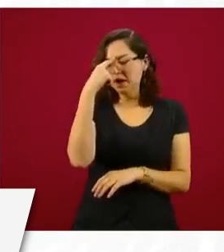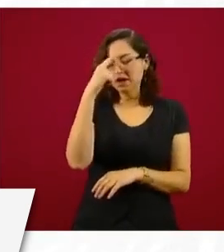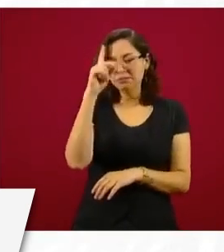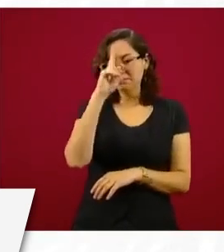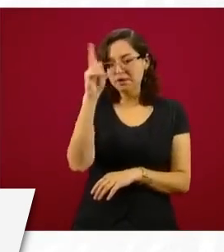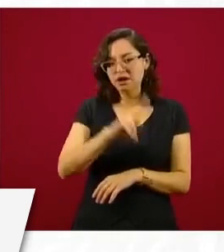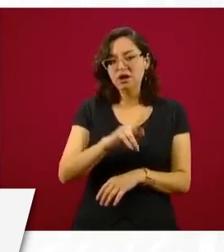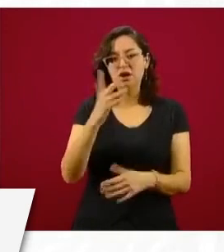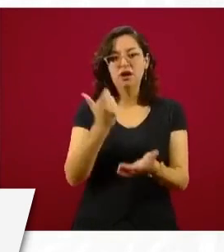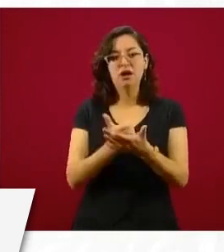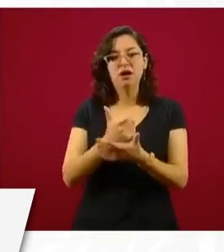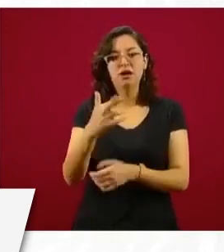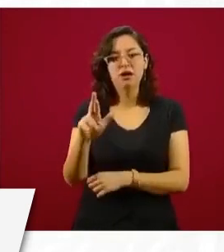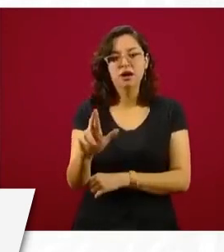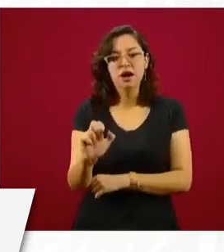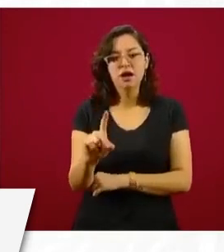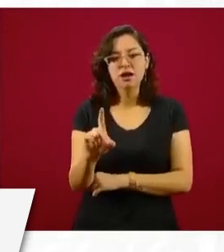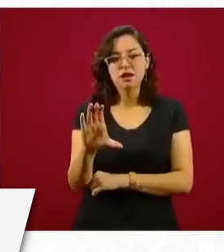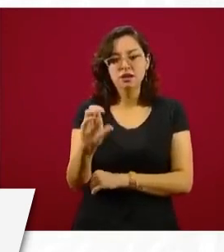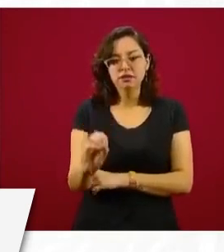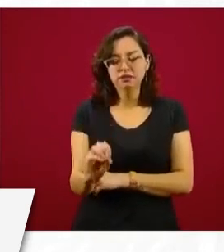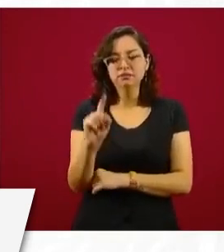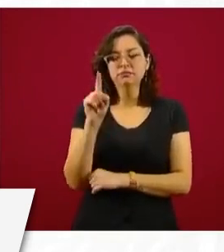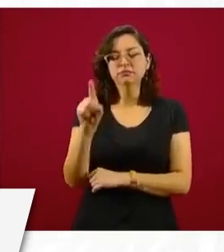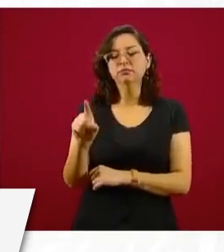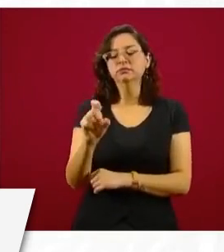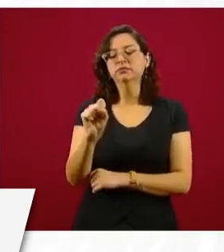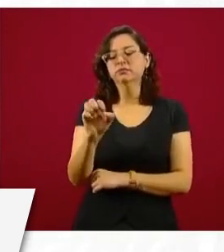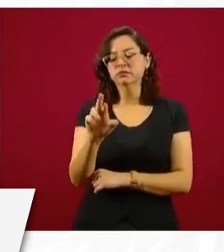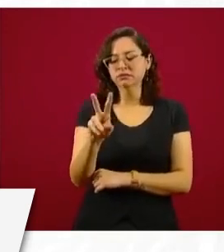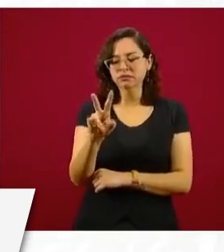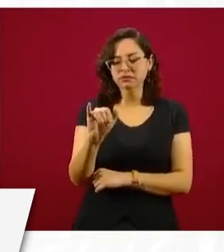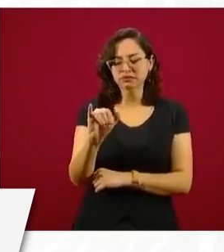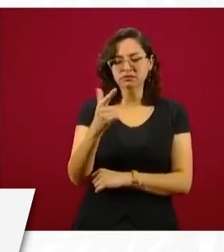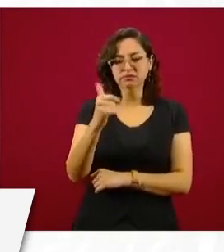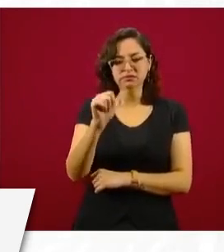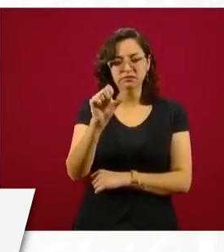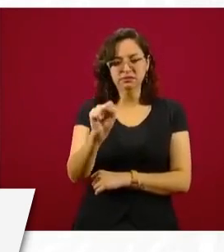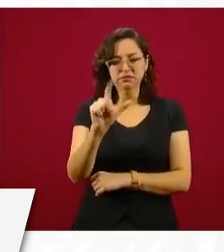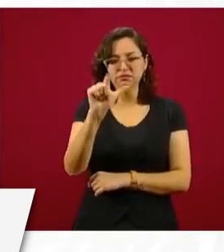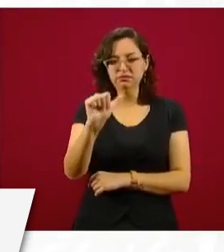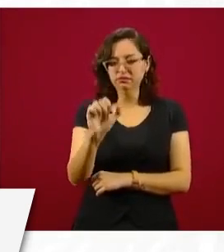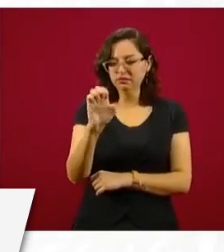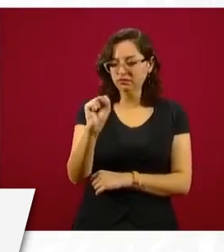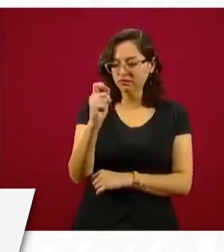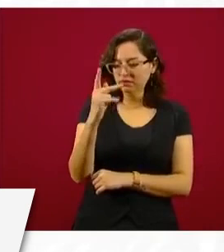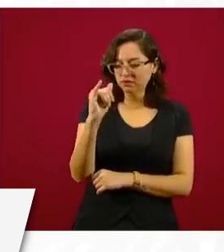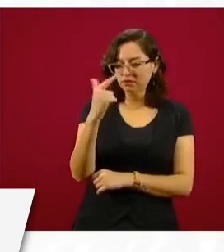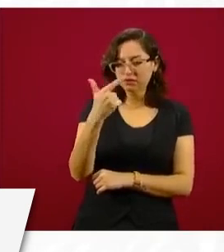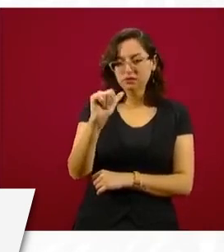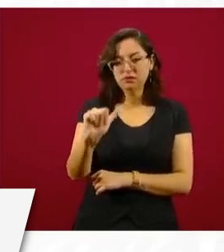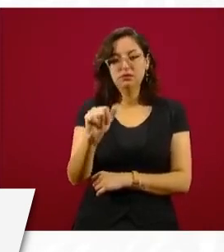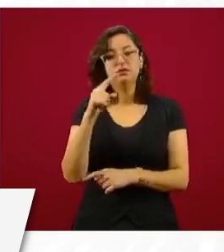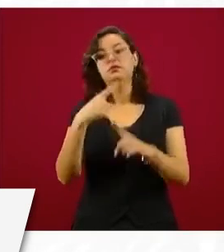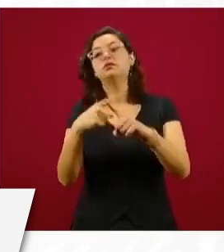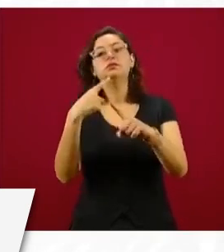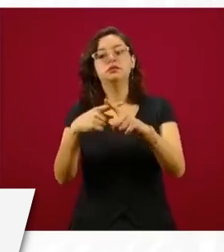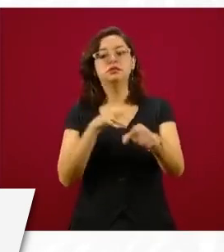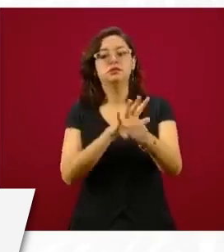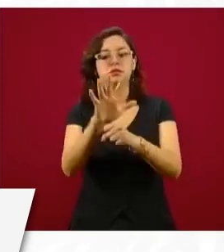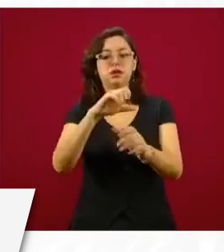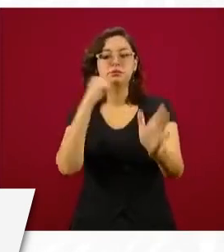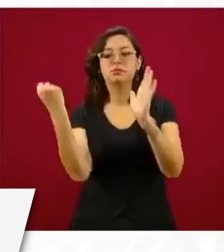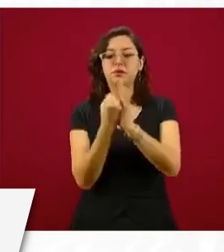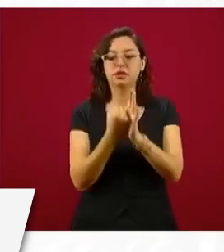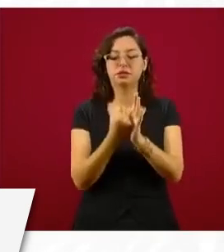se llama Servigas La Espiga. Esto es para identificar adecuadamente de qué marca se trata el